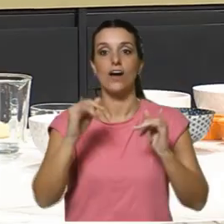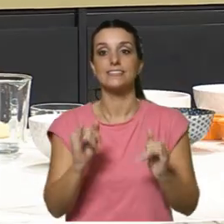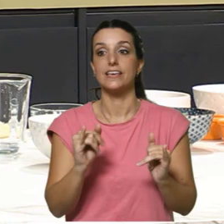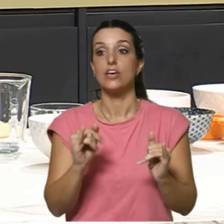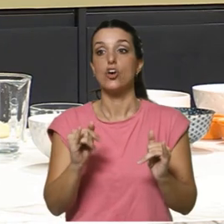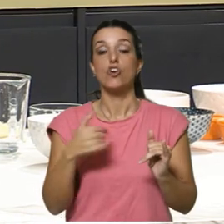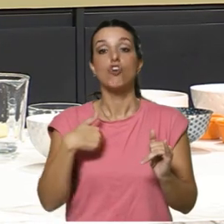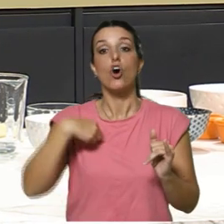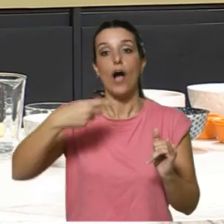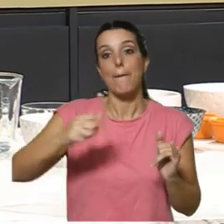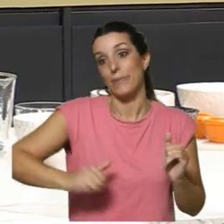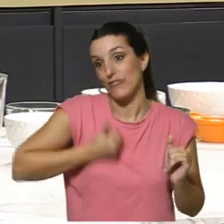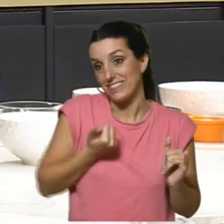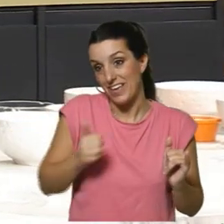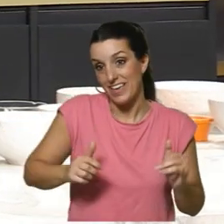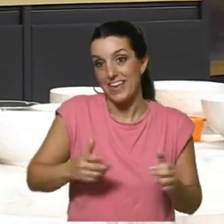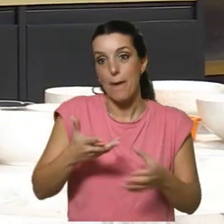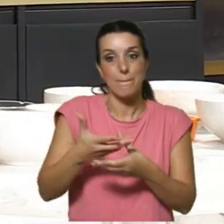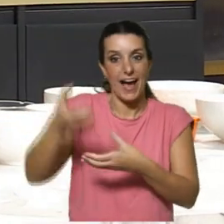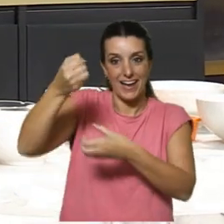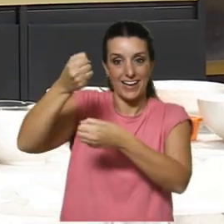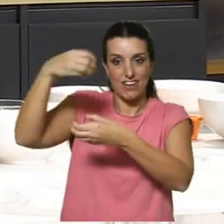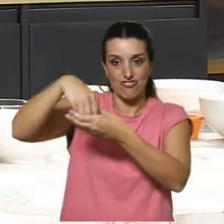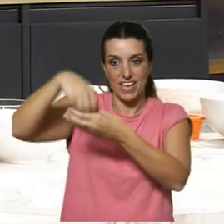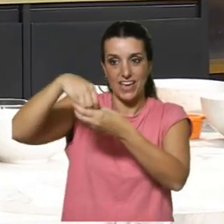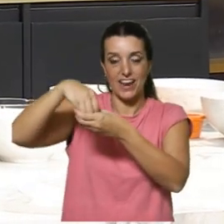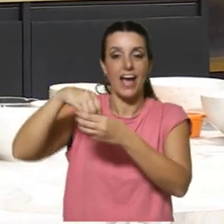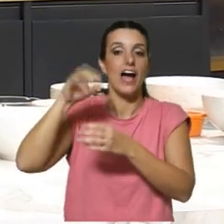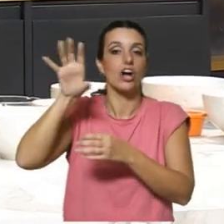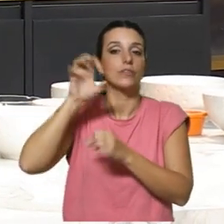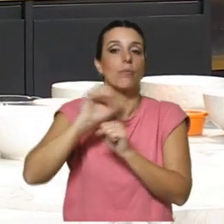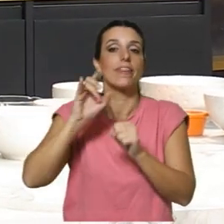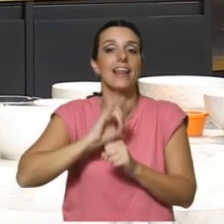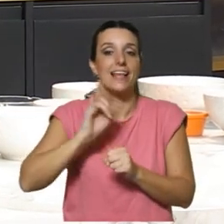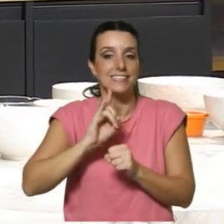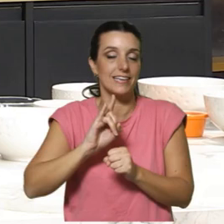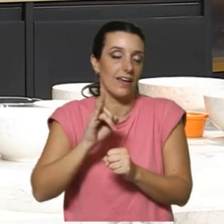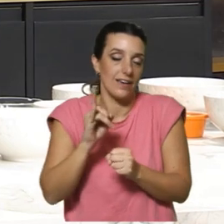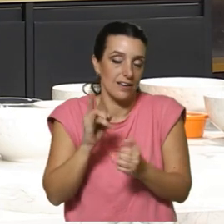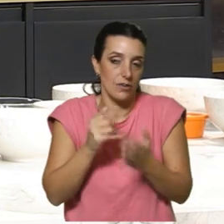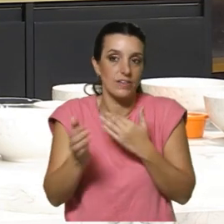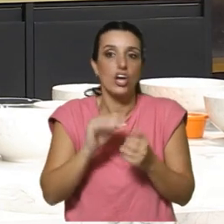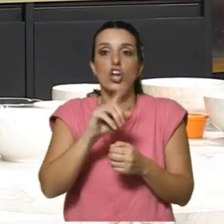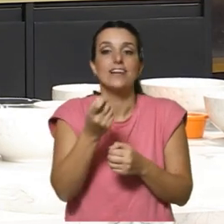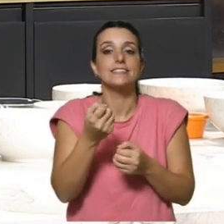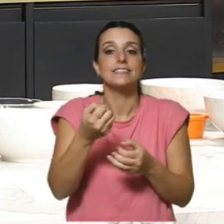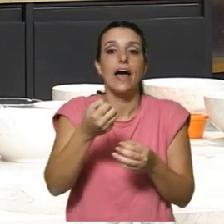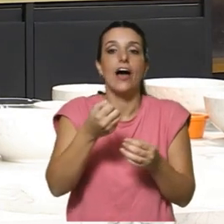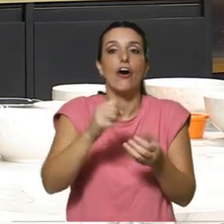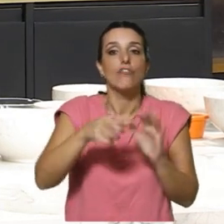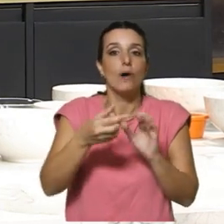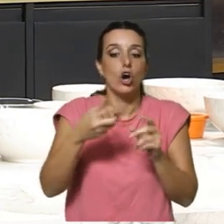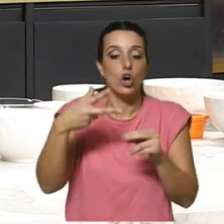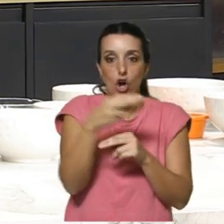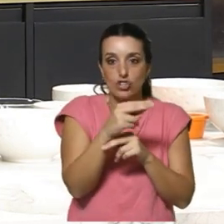marreta. Mira, yo mientras aproveché, llené la manga. Acuérdate que si no tenés manga, lo puedes hacer en una bolsita de leche. Y no necesitas pico. Si lo cortás, tiene que ser